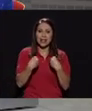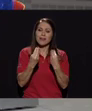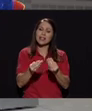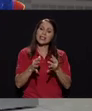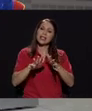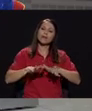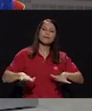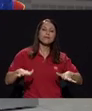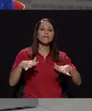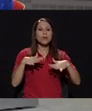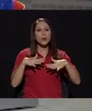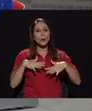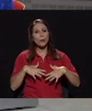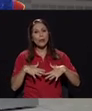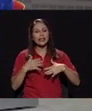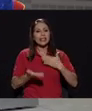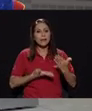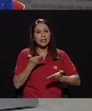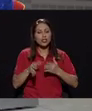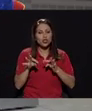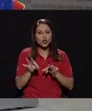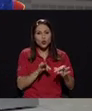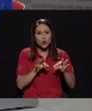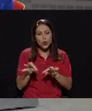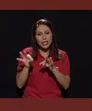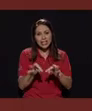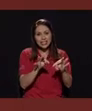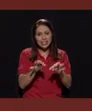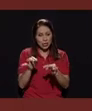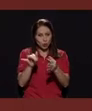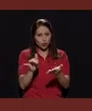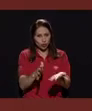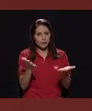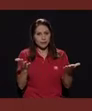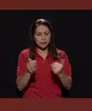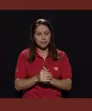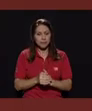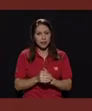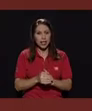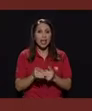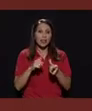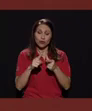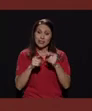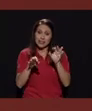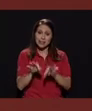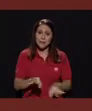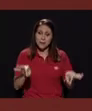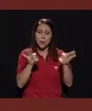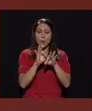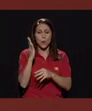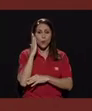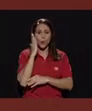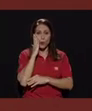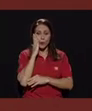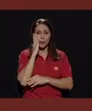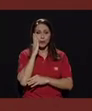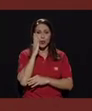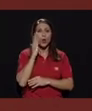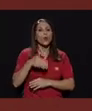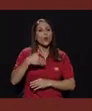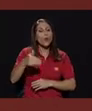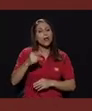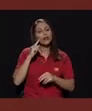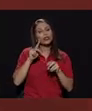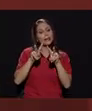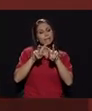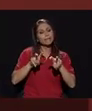los humedales, servicios turísticos y ese tipo, ¿no? Entonces, eso es importante pues tomarlo en cuenta a la